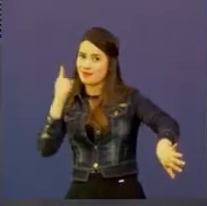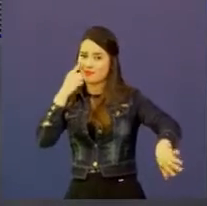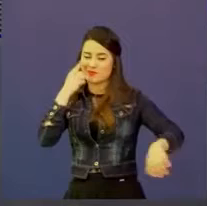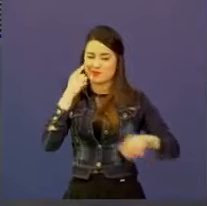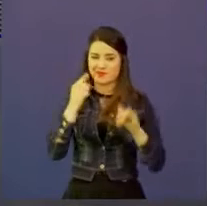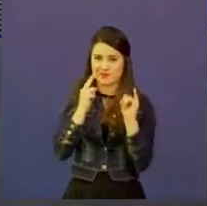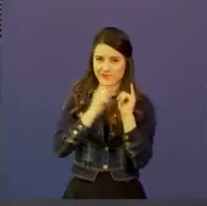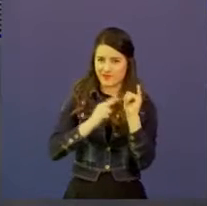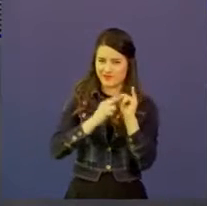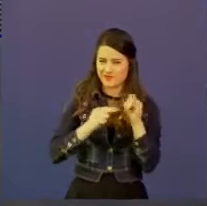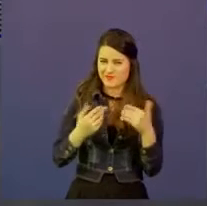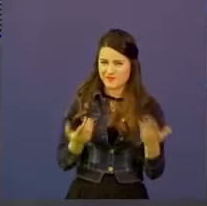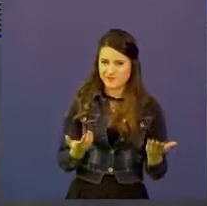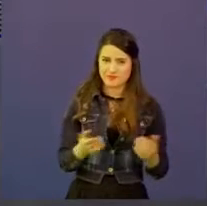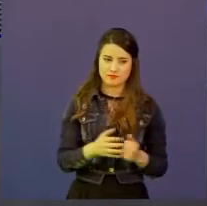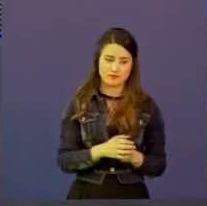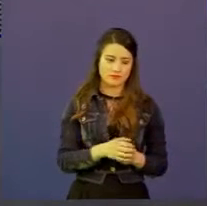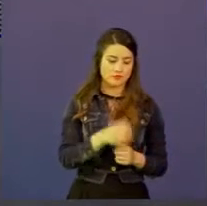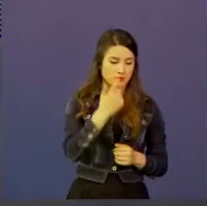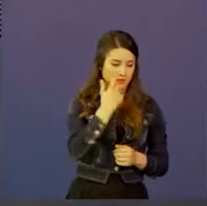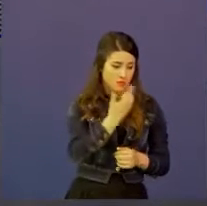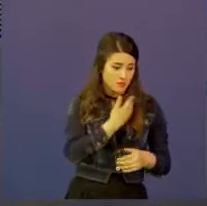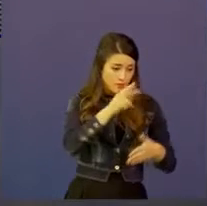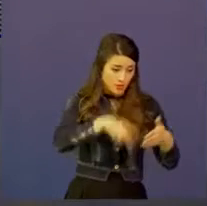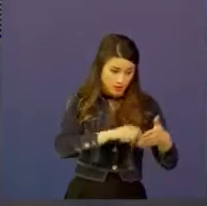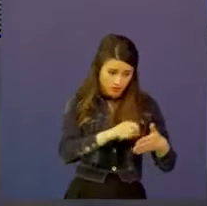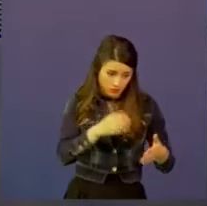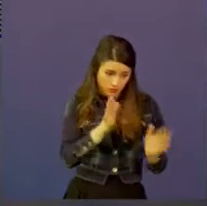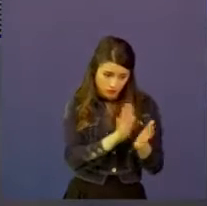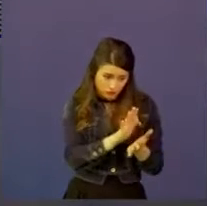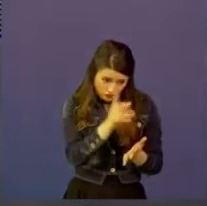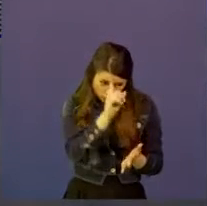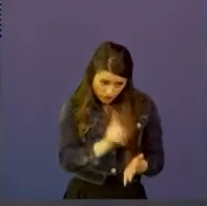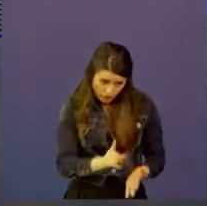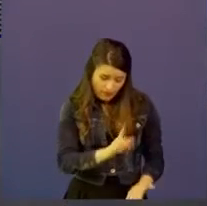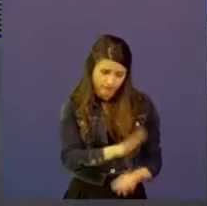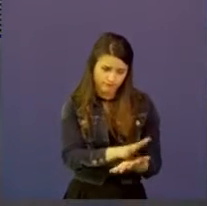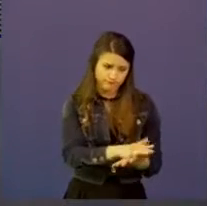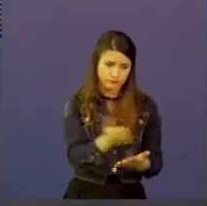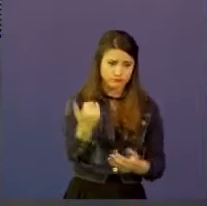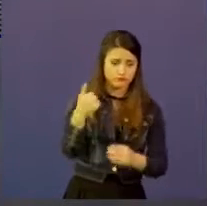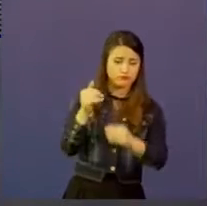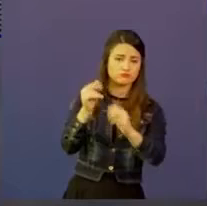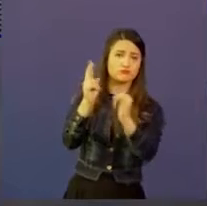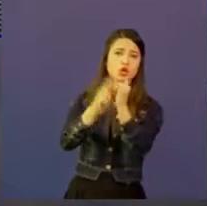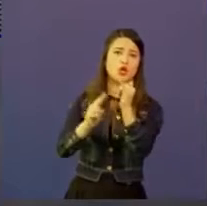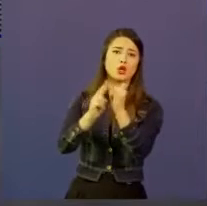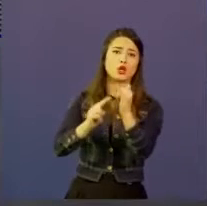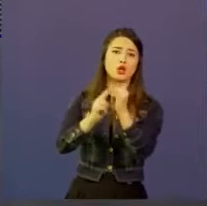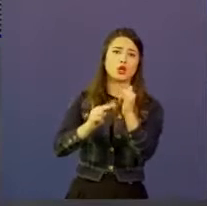entonces el padre de familia ya no tiene que leer los contenidos para aprender. Este era un padre de familia que se dedicaba,